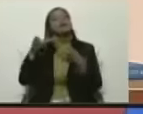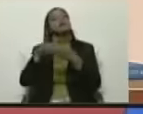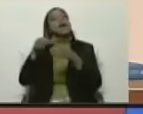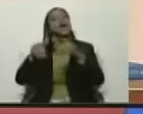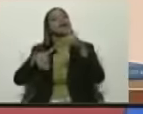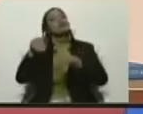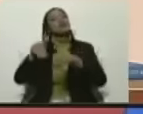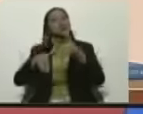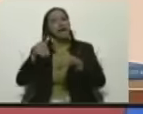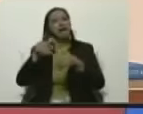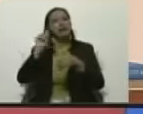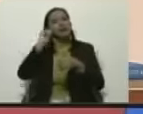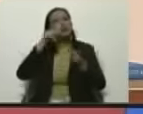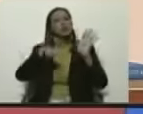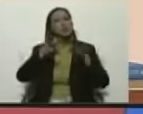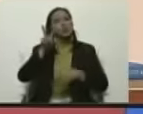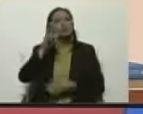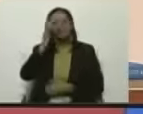febrero creo que fue,